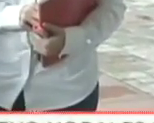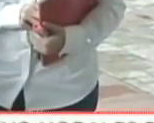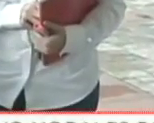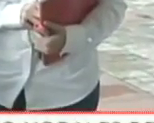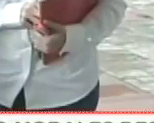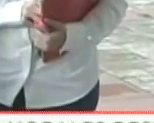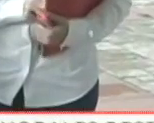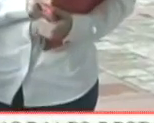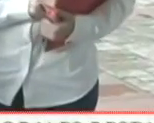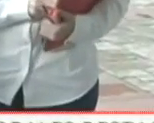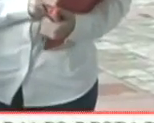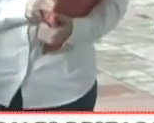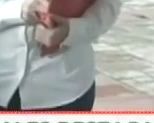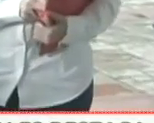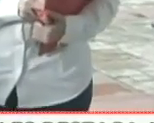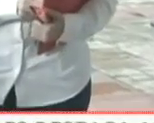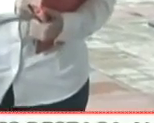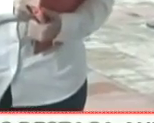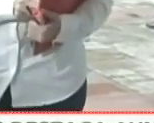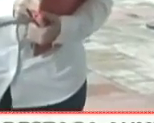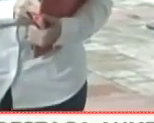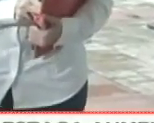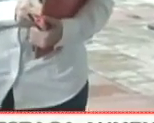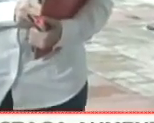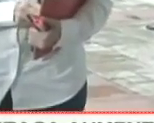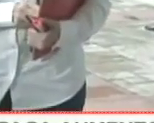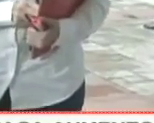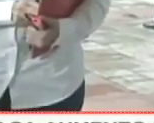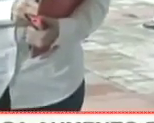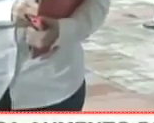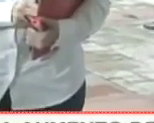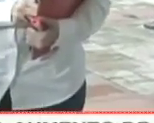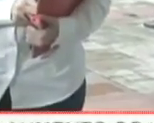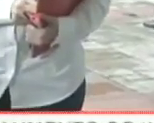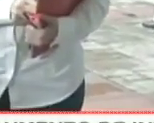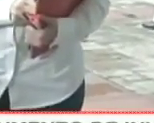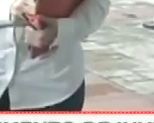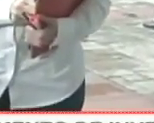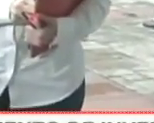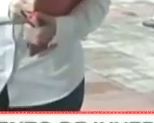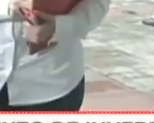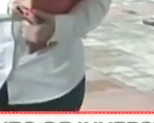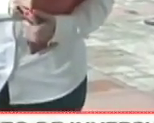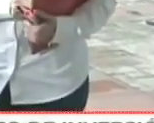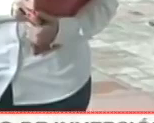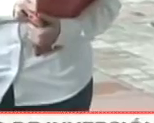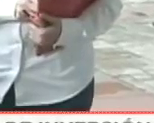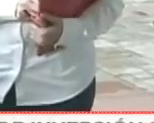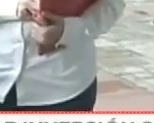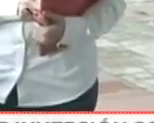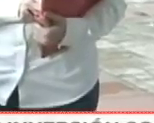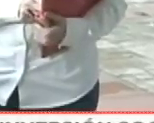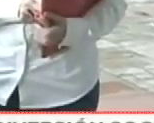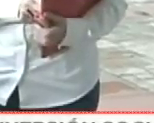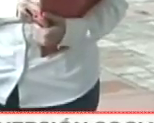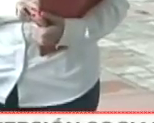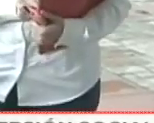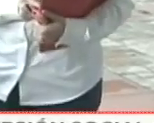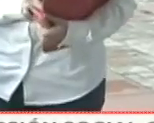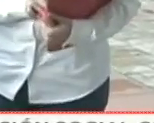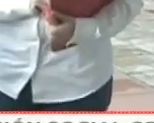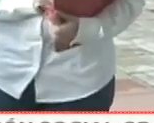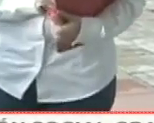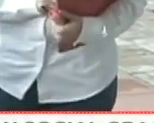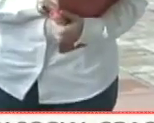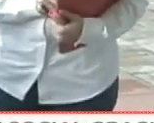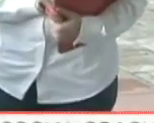soluciones concretas, con proyectos, con propuestas. Impresionante, verdaderamente. Ministra